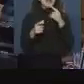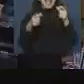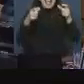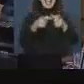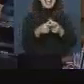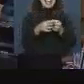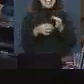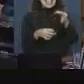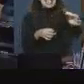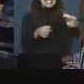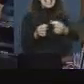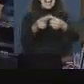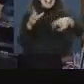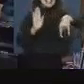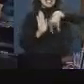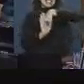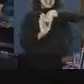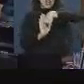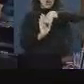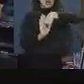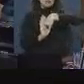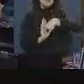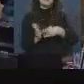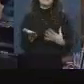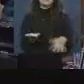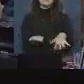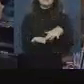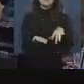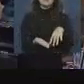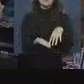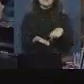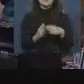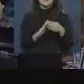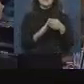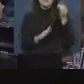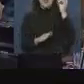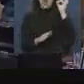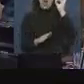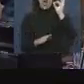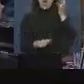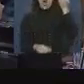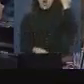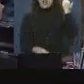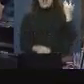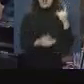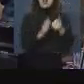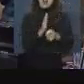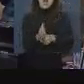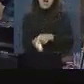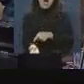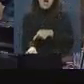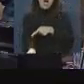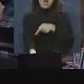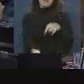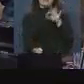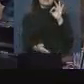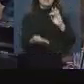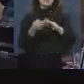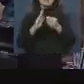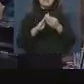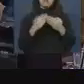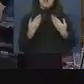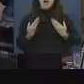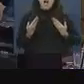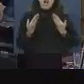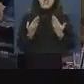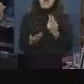de chiloé Porque nuestro pueblos originarios de la región de los lagos han sido por largo tiempo pueblos que han dedicado